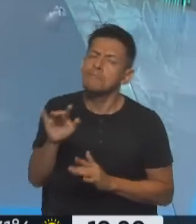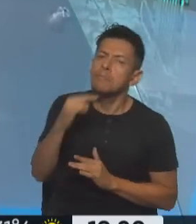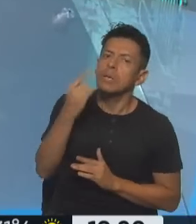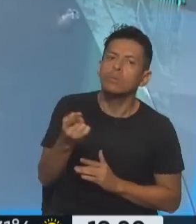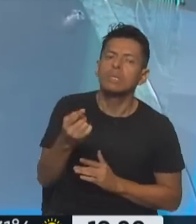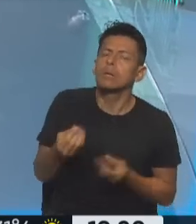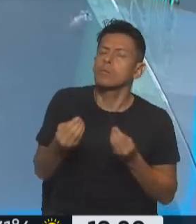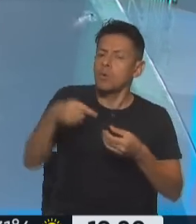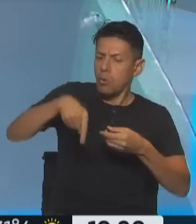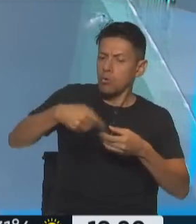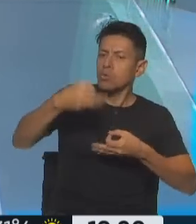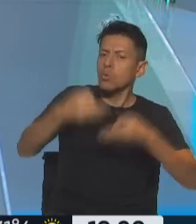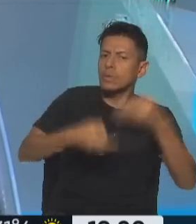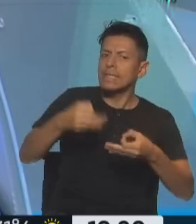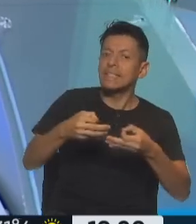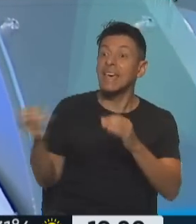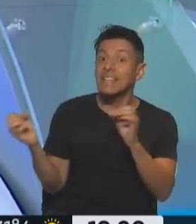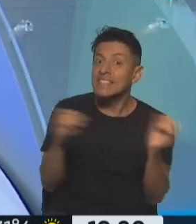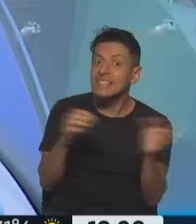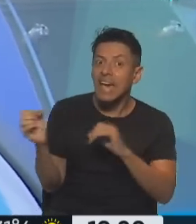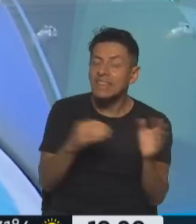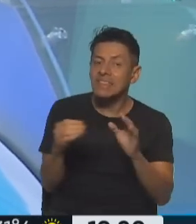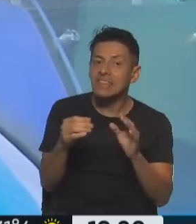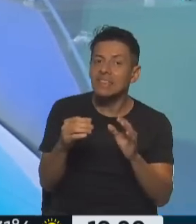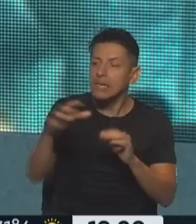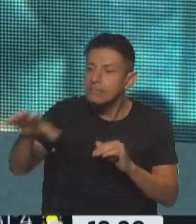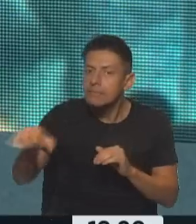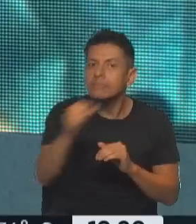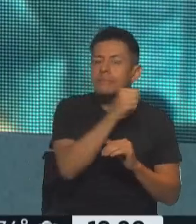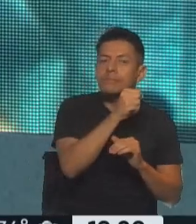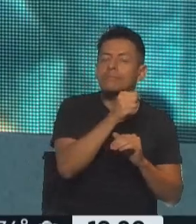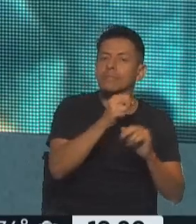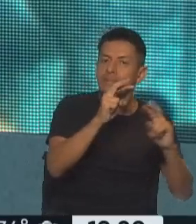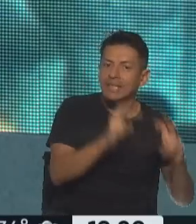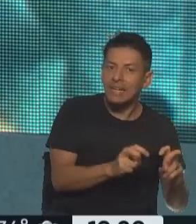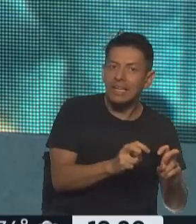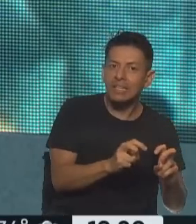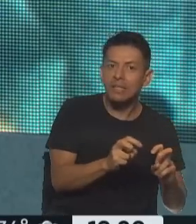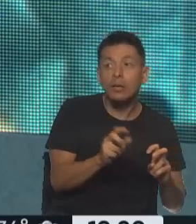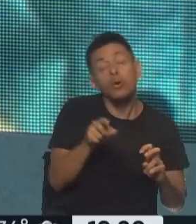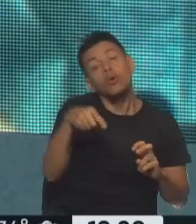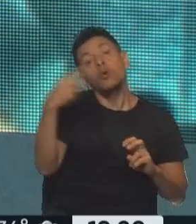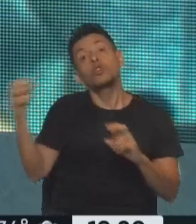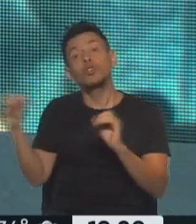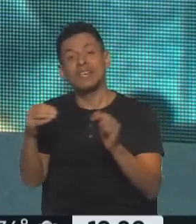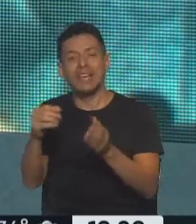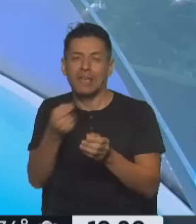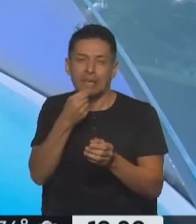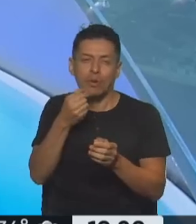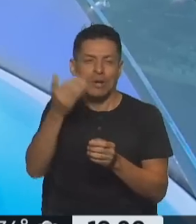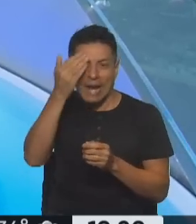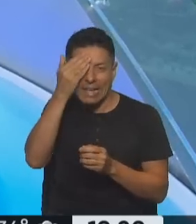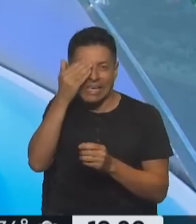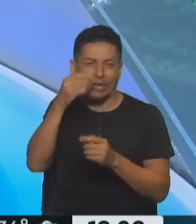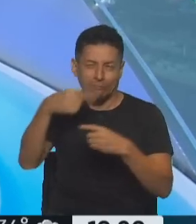tome supuestos chats de manera legal para algunas causas y otros chats vinculados con el hackeo, al que hacíamos referencia